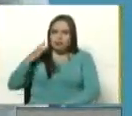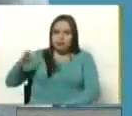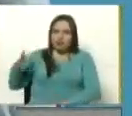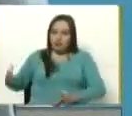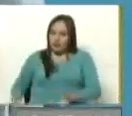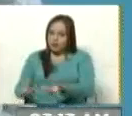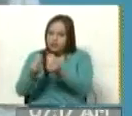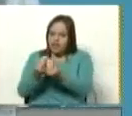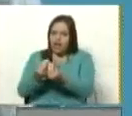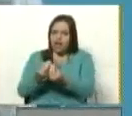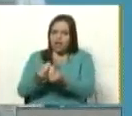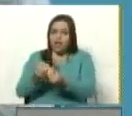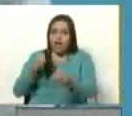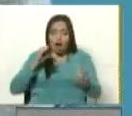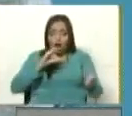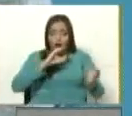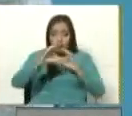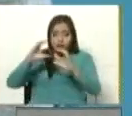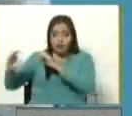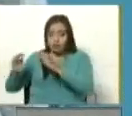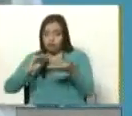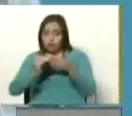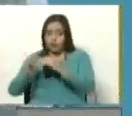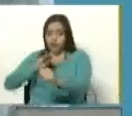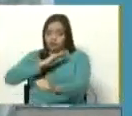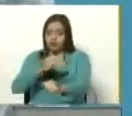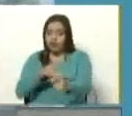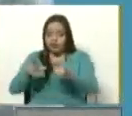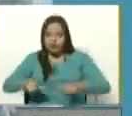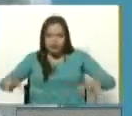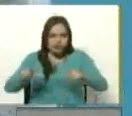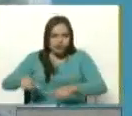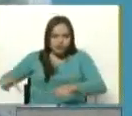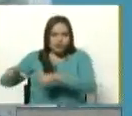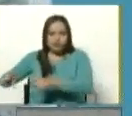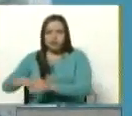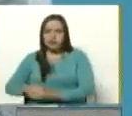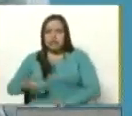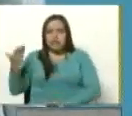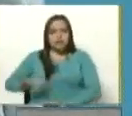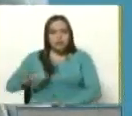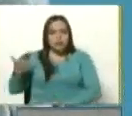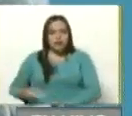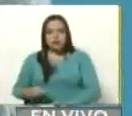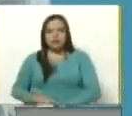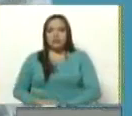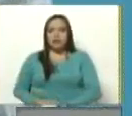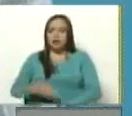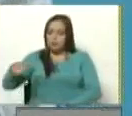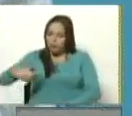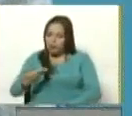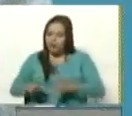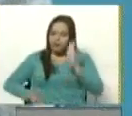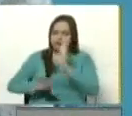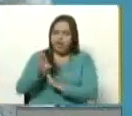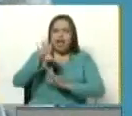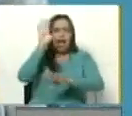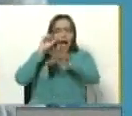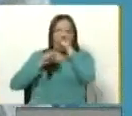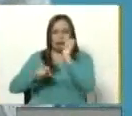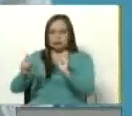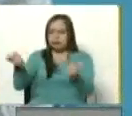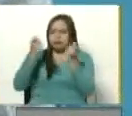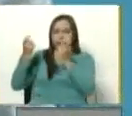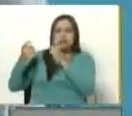medios comunitarios para que fortalezcan en muchos espacios. Porque bueno, es importante que se pueda crecer, que se pueda fortalecer